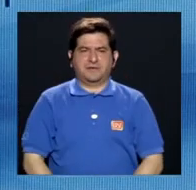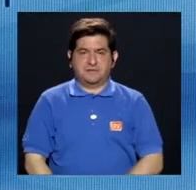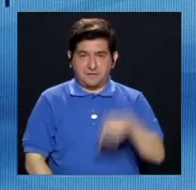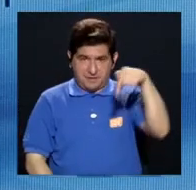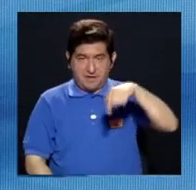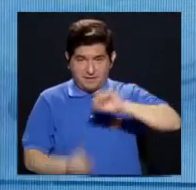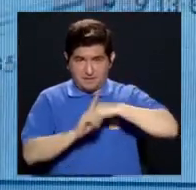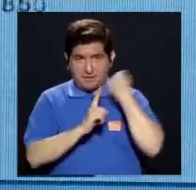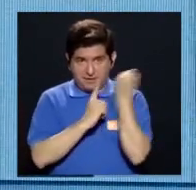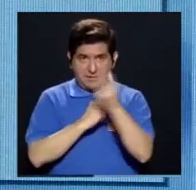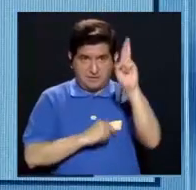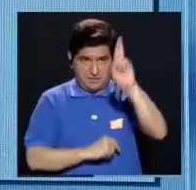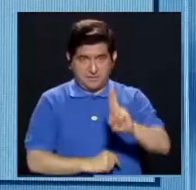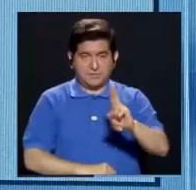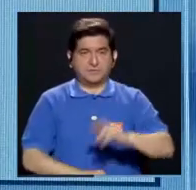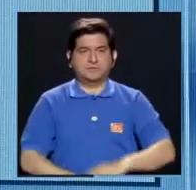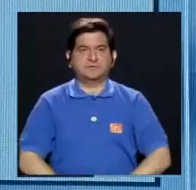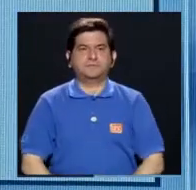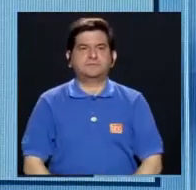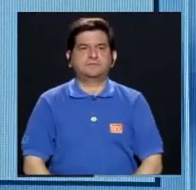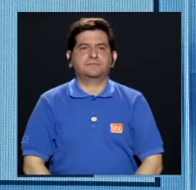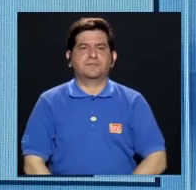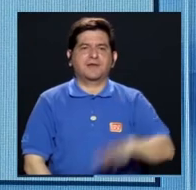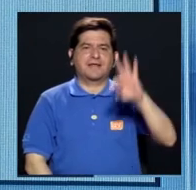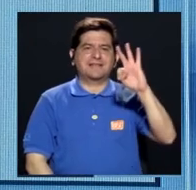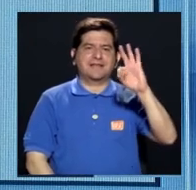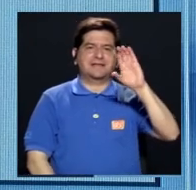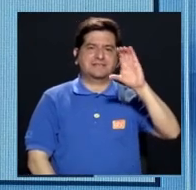la sociedad costarricense.